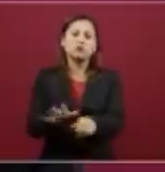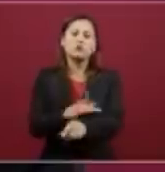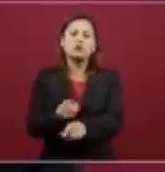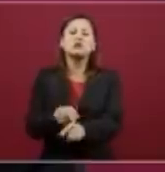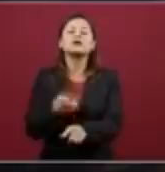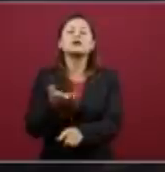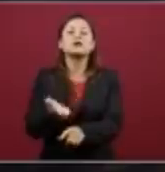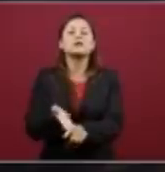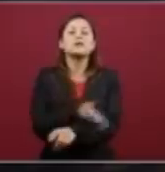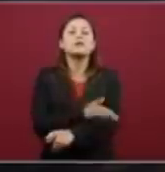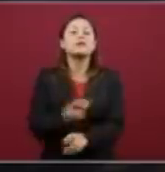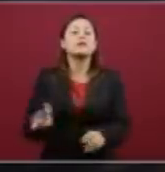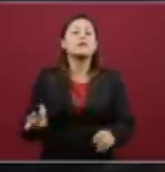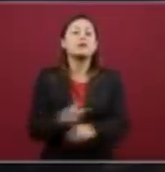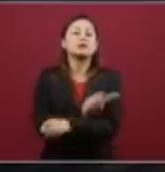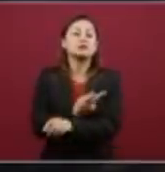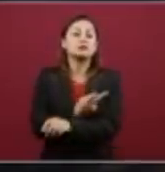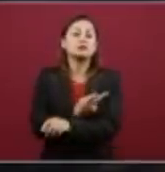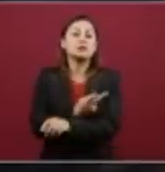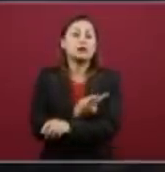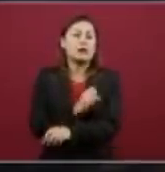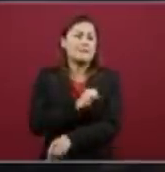aclarado.